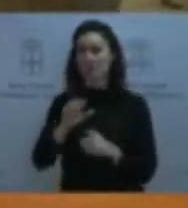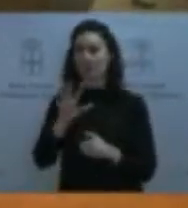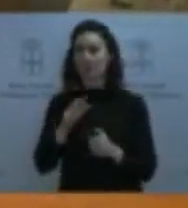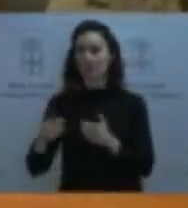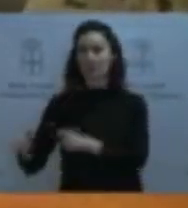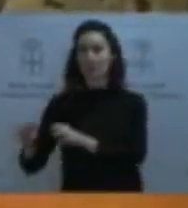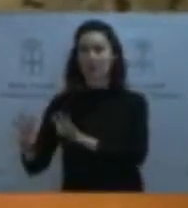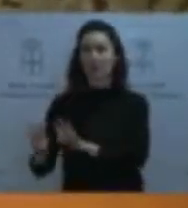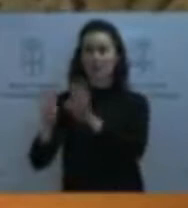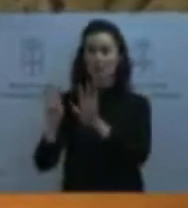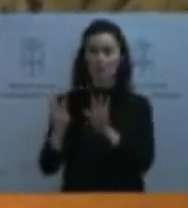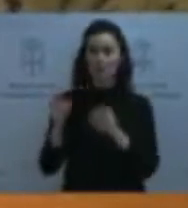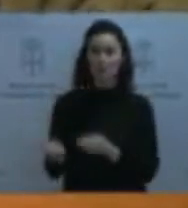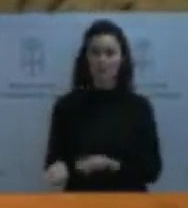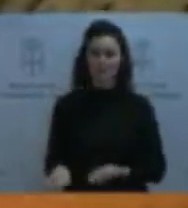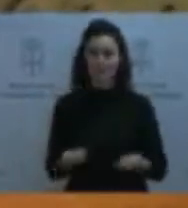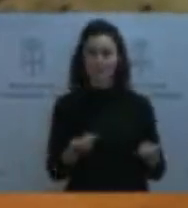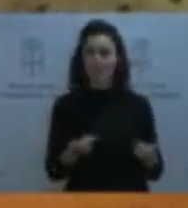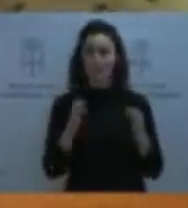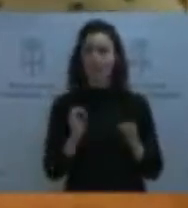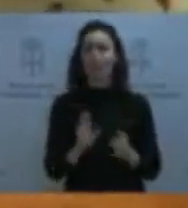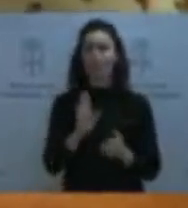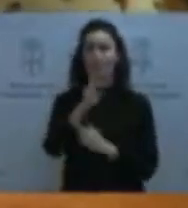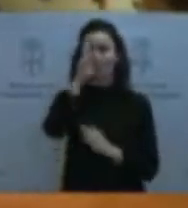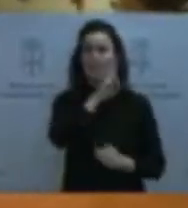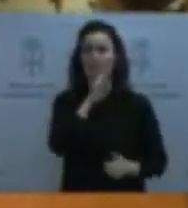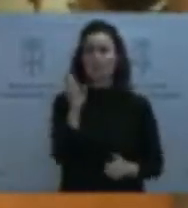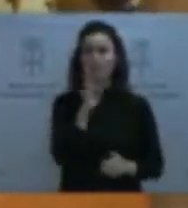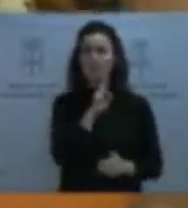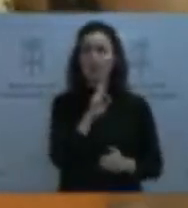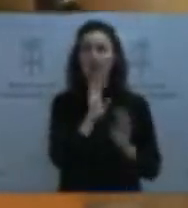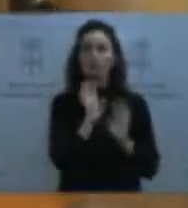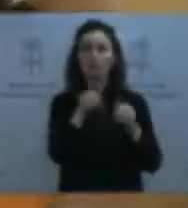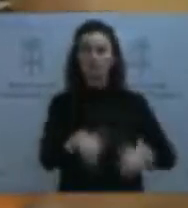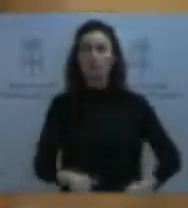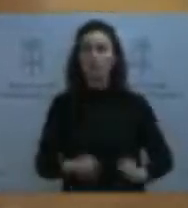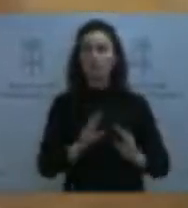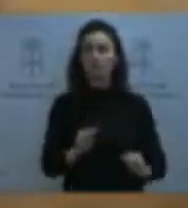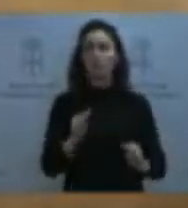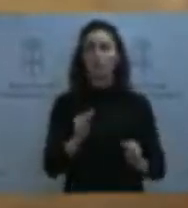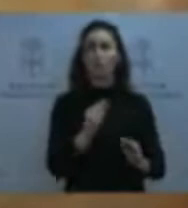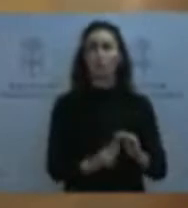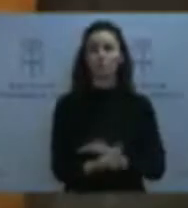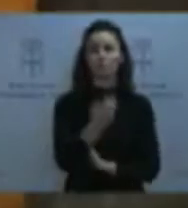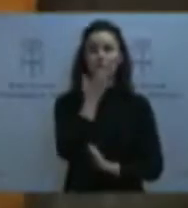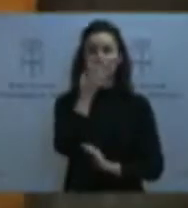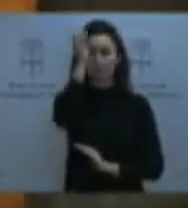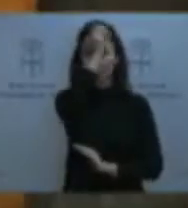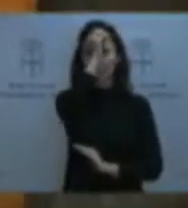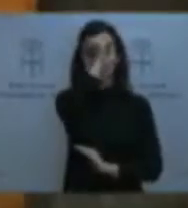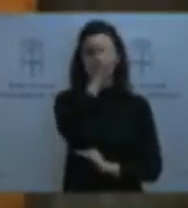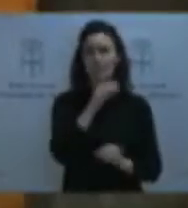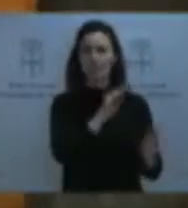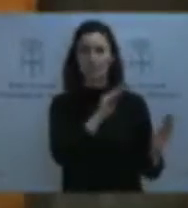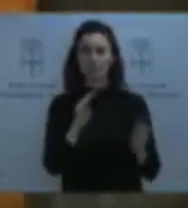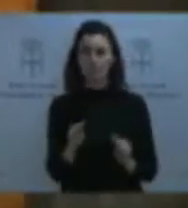los padres de estos niños retornar a sus áreas de origen si lo consideran conveniente, donde no hay demoras en las listas